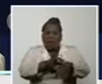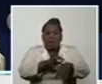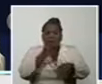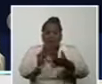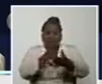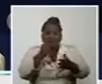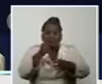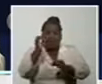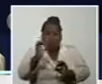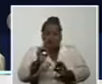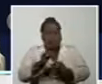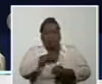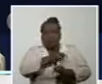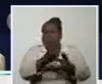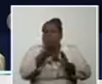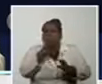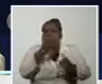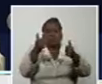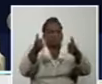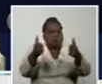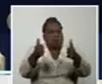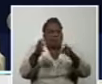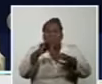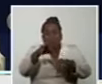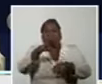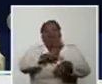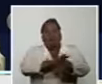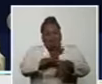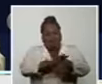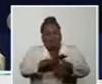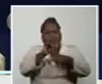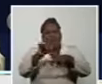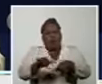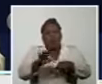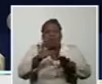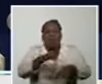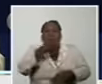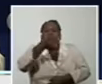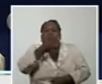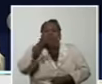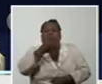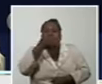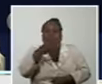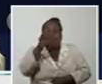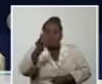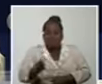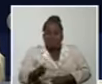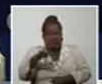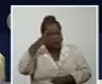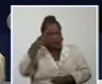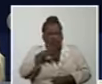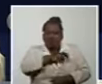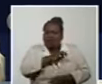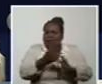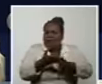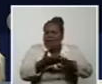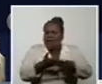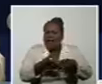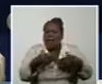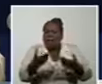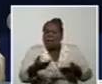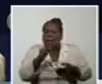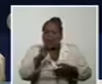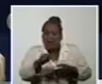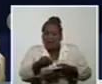nos referiremos a el tema de los asintomáticos en esta enfermedad, que es una de las cosas que le da